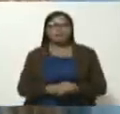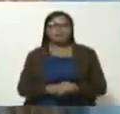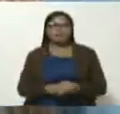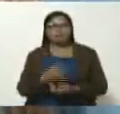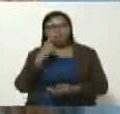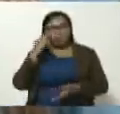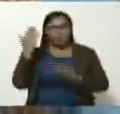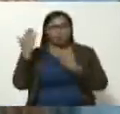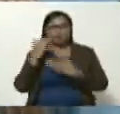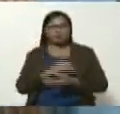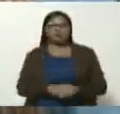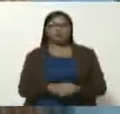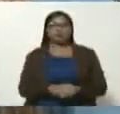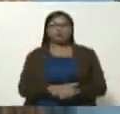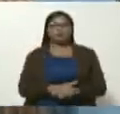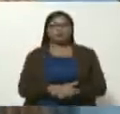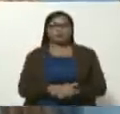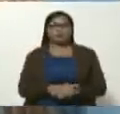escucharlo.